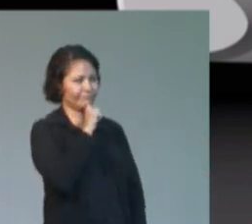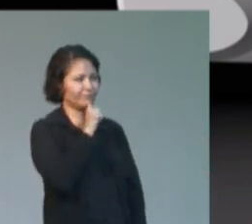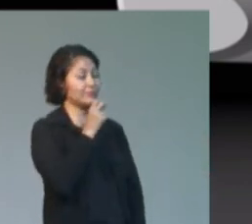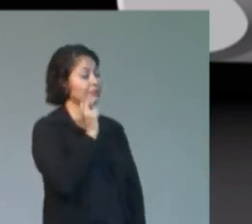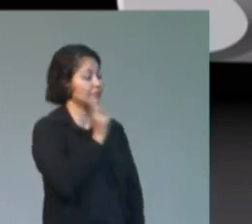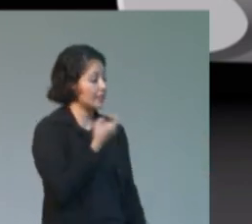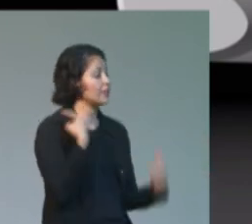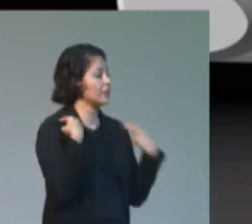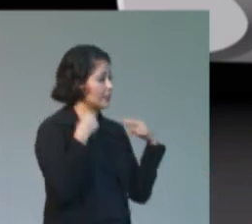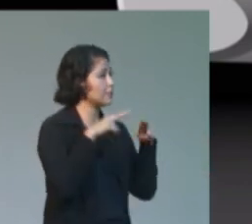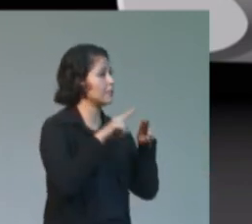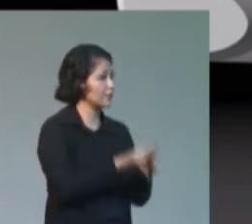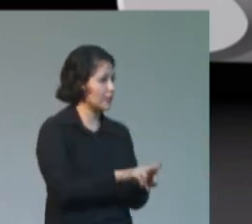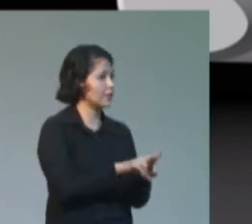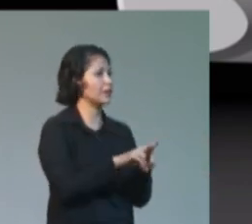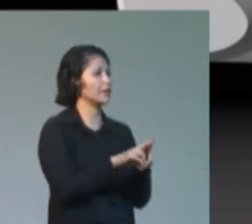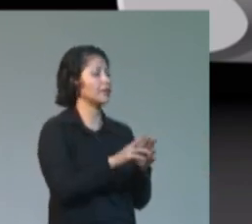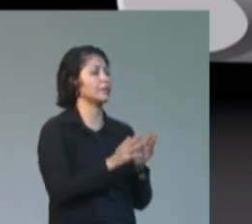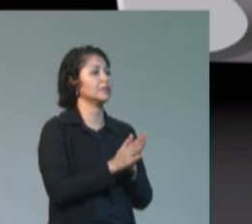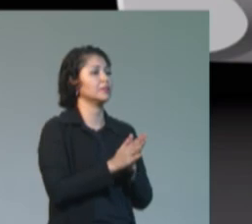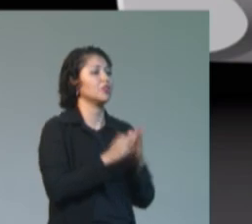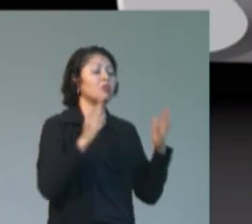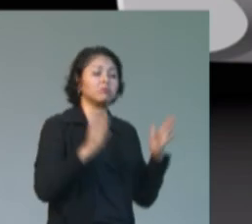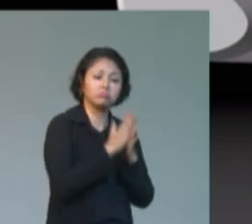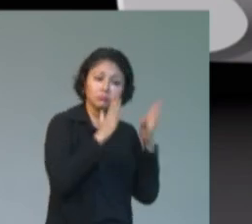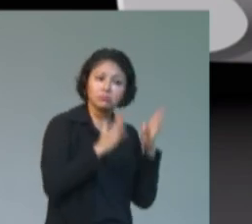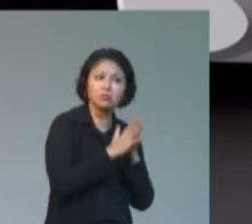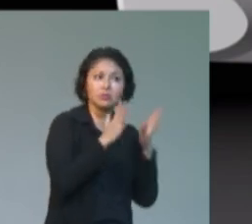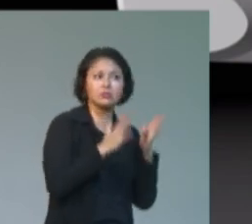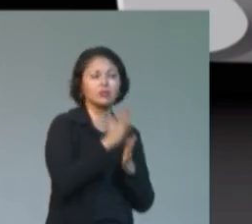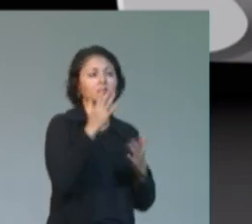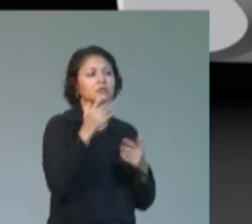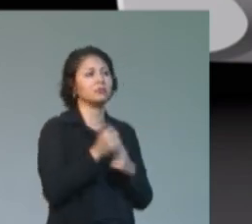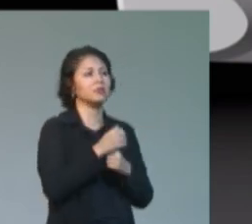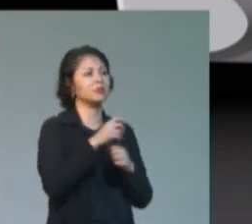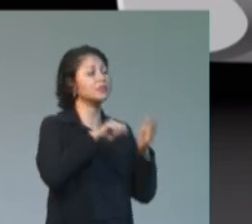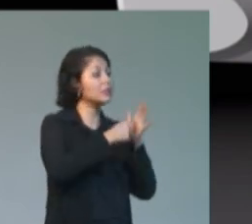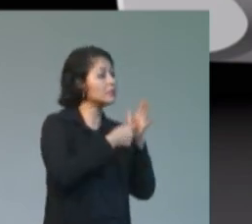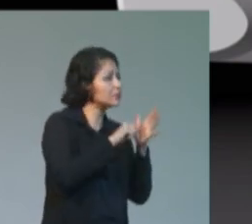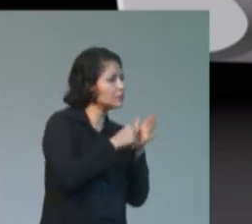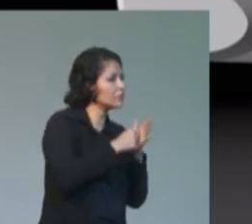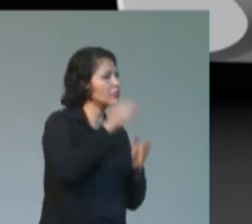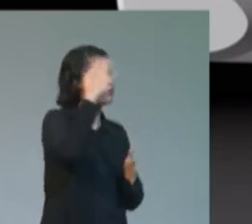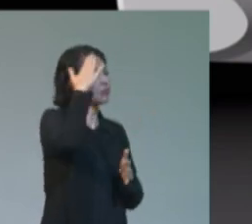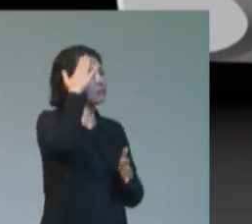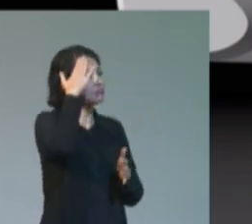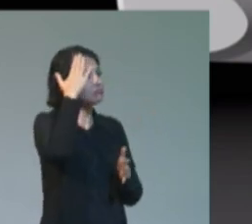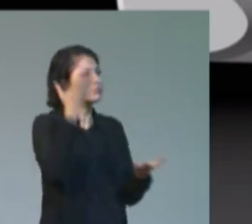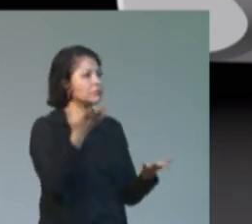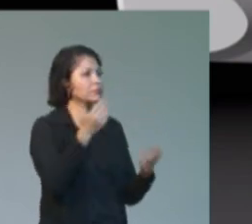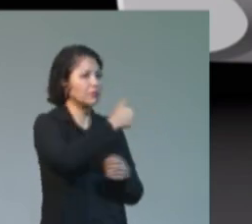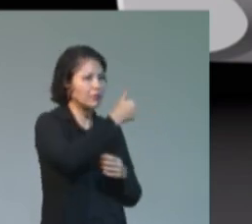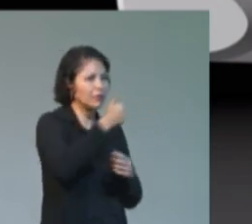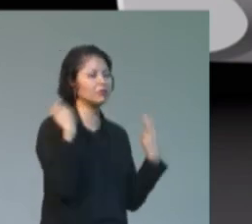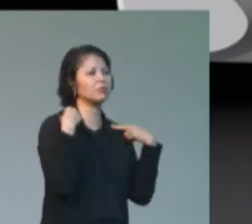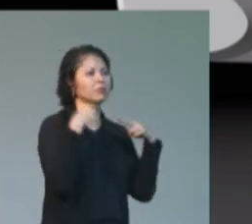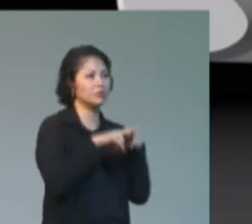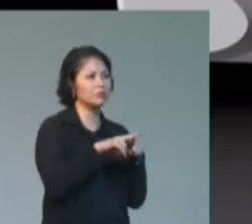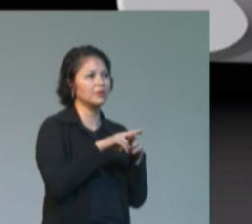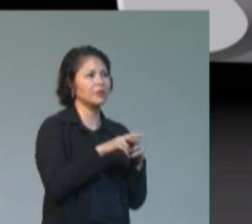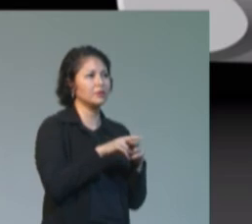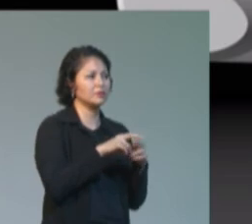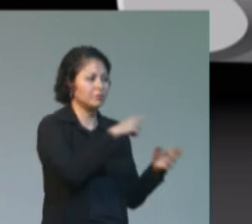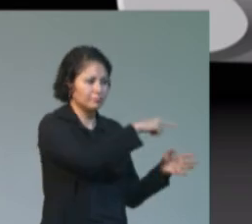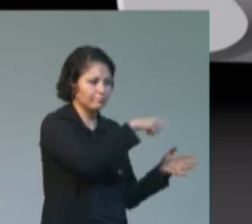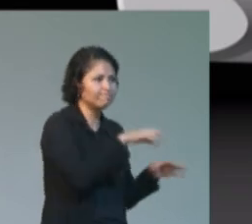bien sea en el ámbito de las competencias tecnológicas o bien sea en como nosotros incorporamos estas nuevas herramientas a